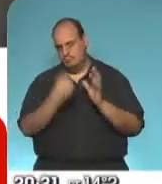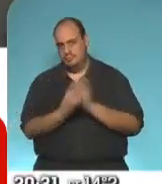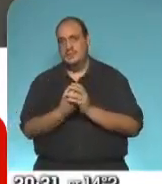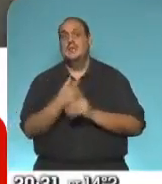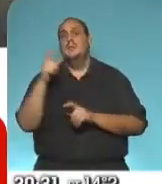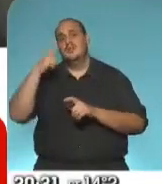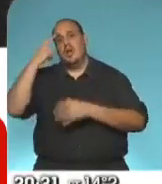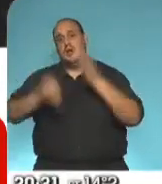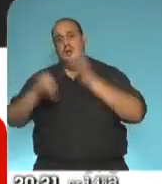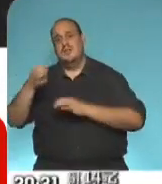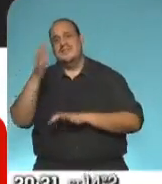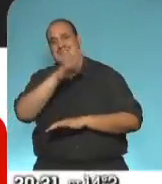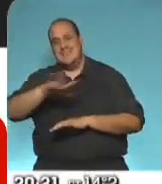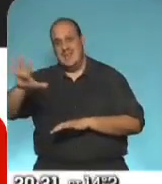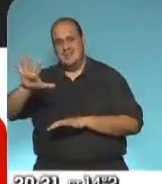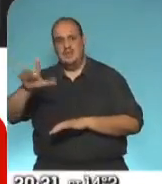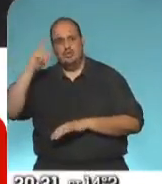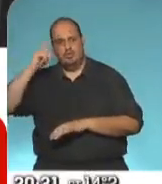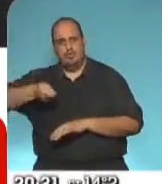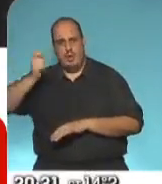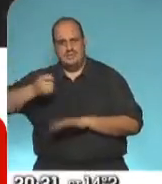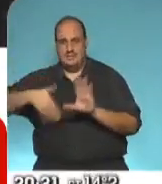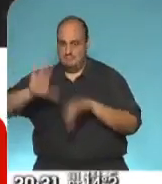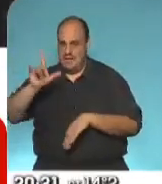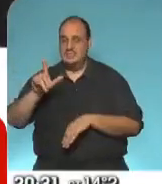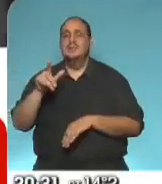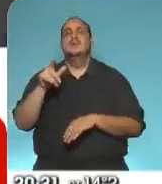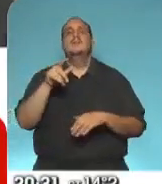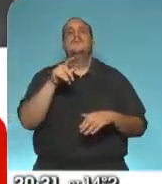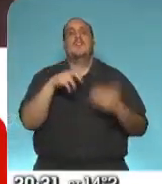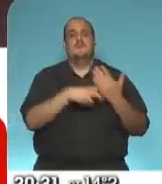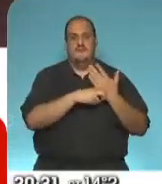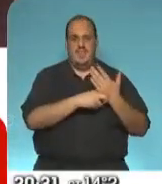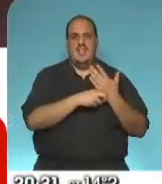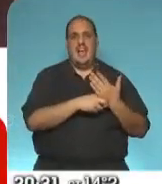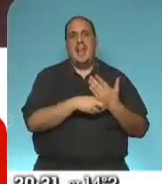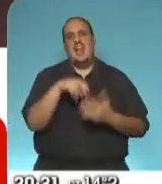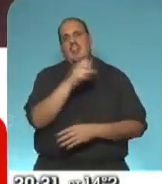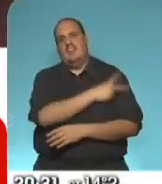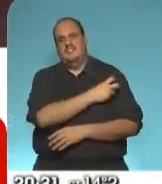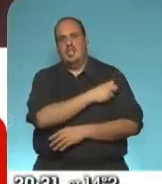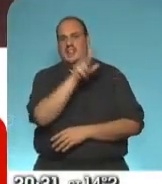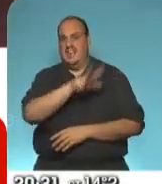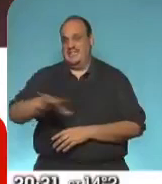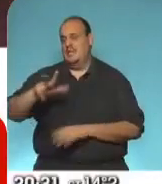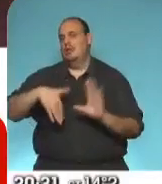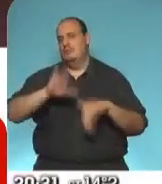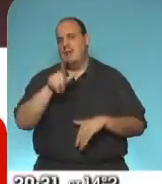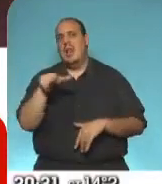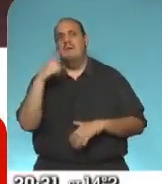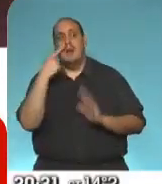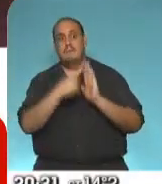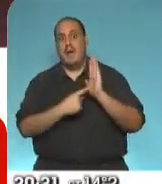500 jueces penales que hay en la provincia, los más de 300 fiscales y defensores, a partir de esas pautas puedan